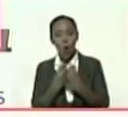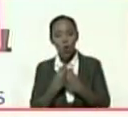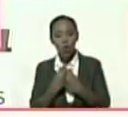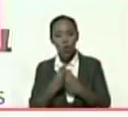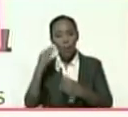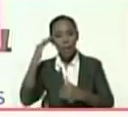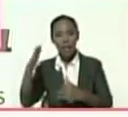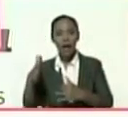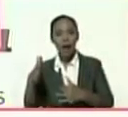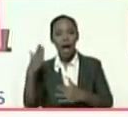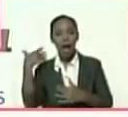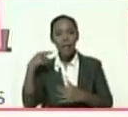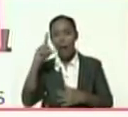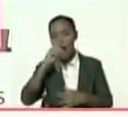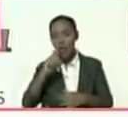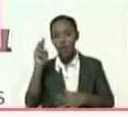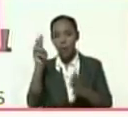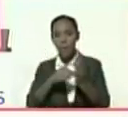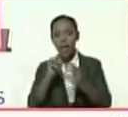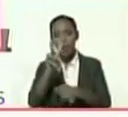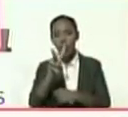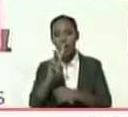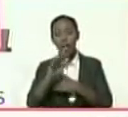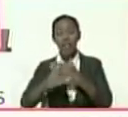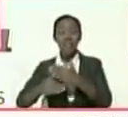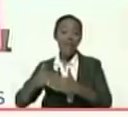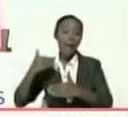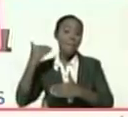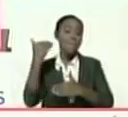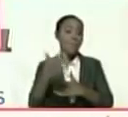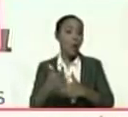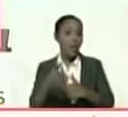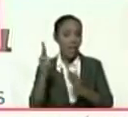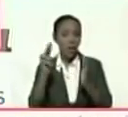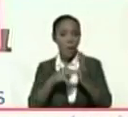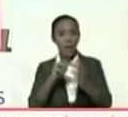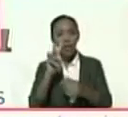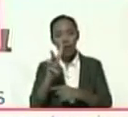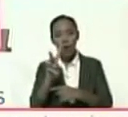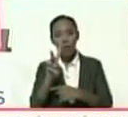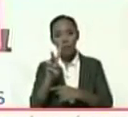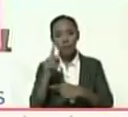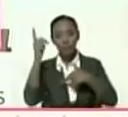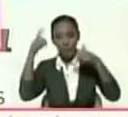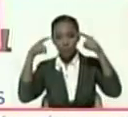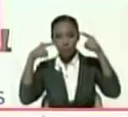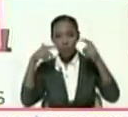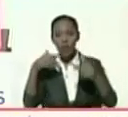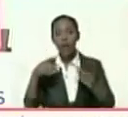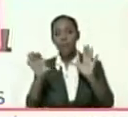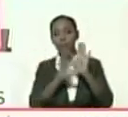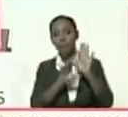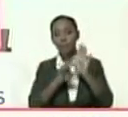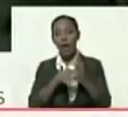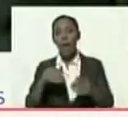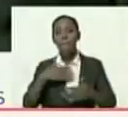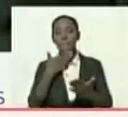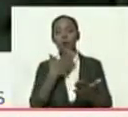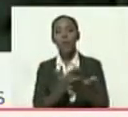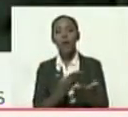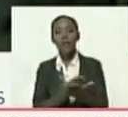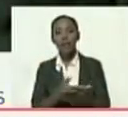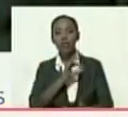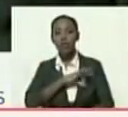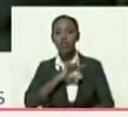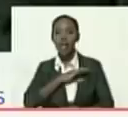año 2002. Fue después del 2002, recordemos que el comandante Chávez proclamó la propuesta socialista de